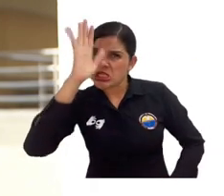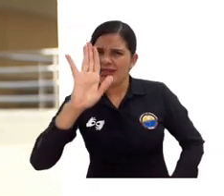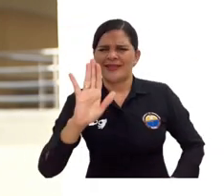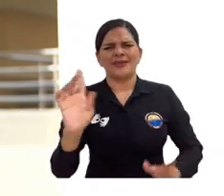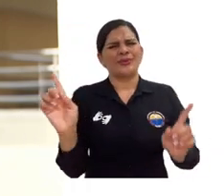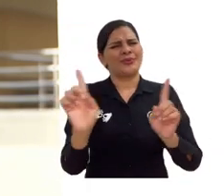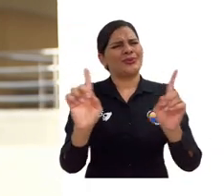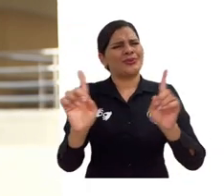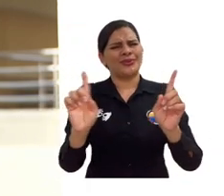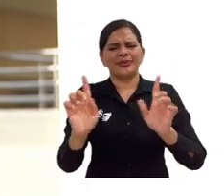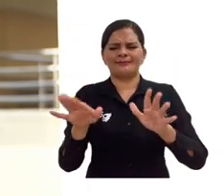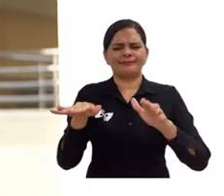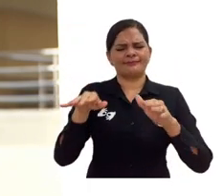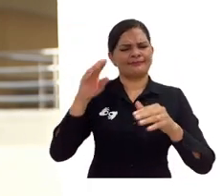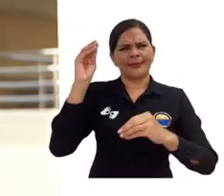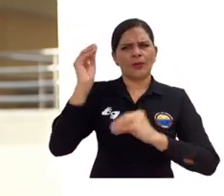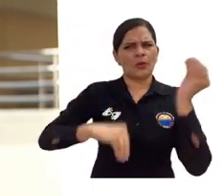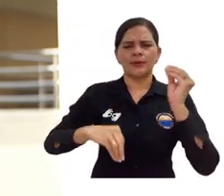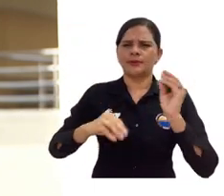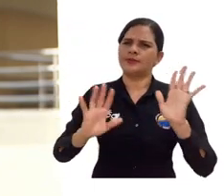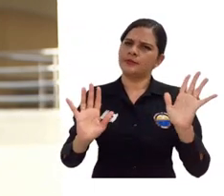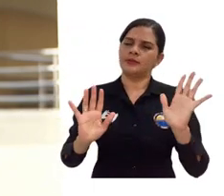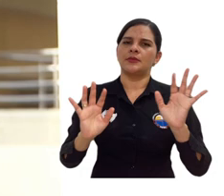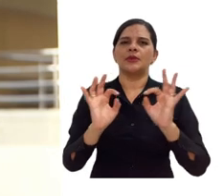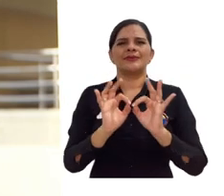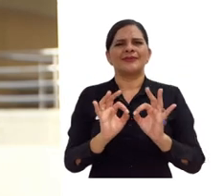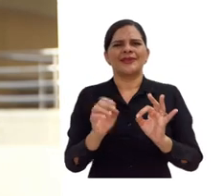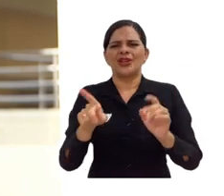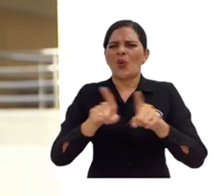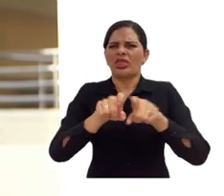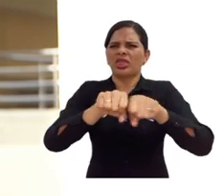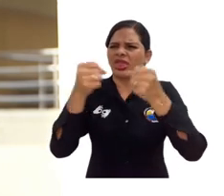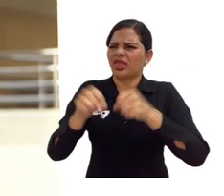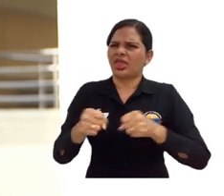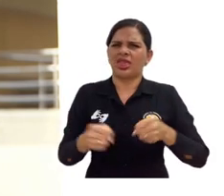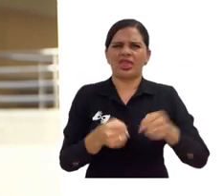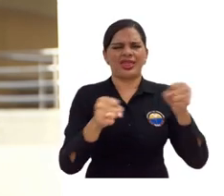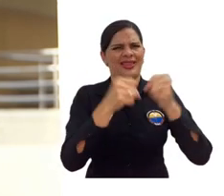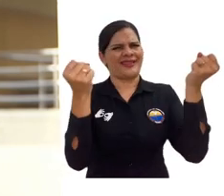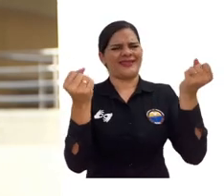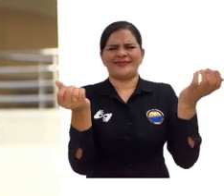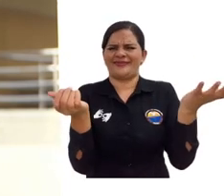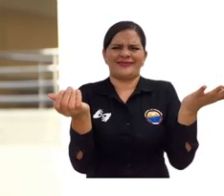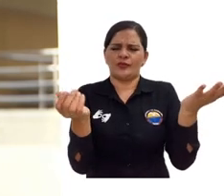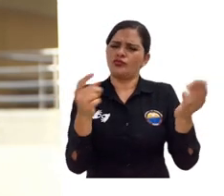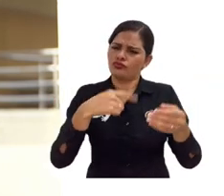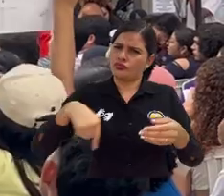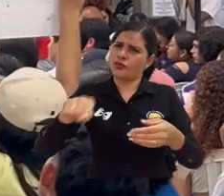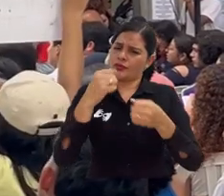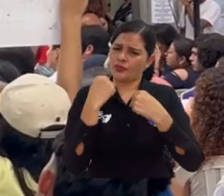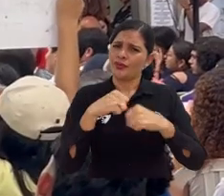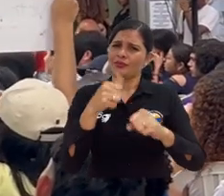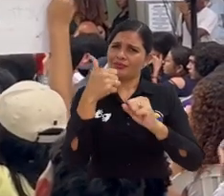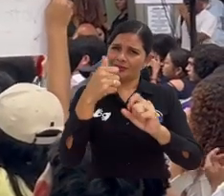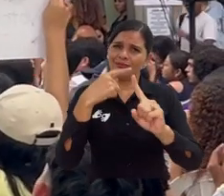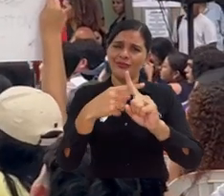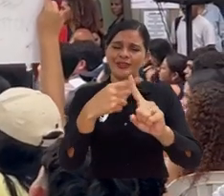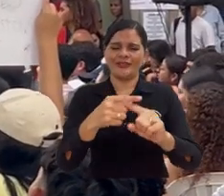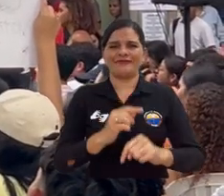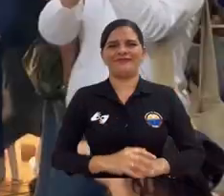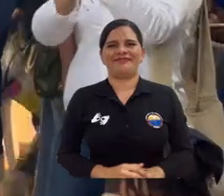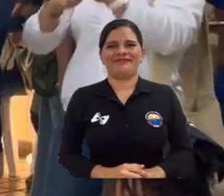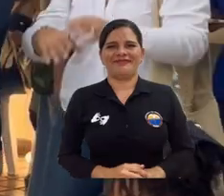en golpes, en amenazas, que realmente más que construir lo que hacen es destruir e invalidar lo que